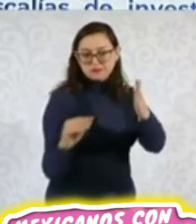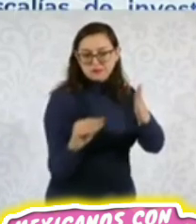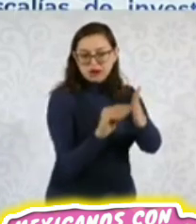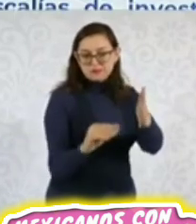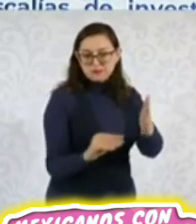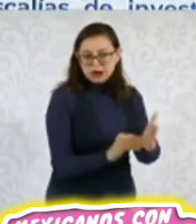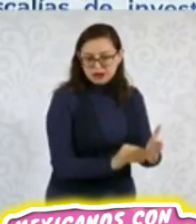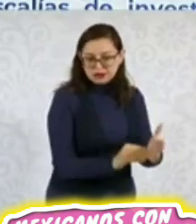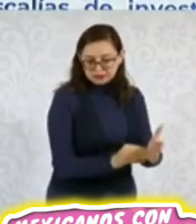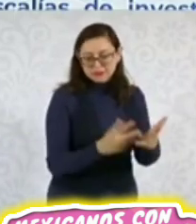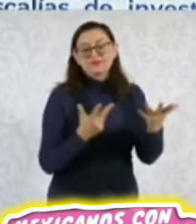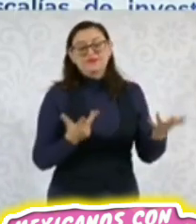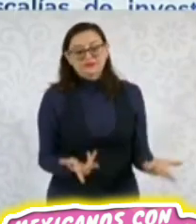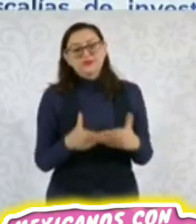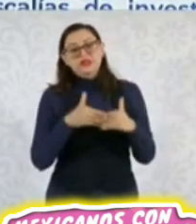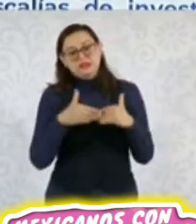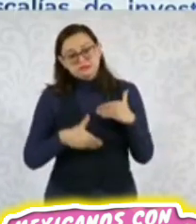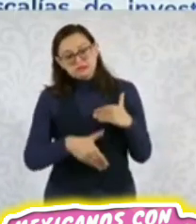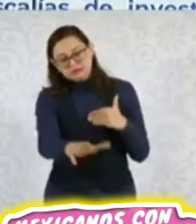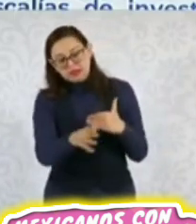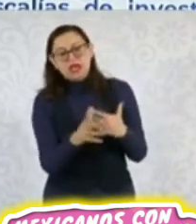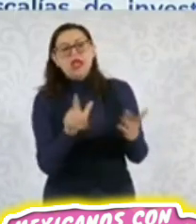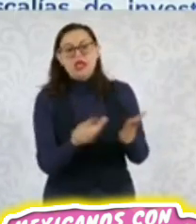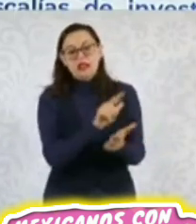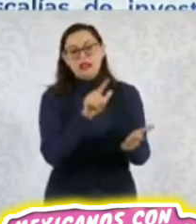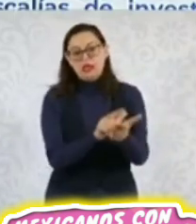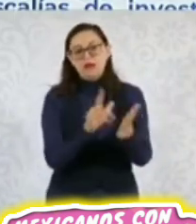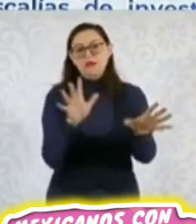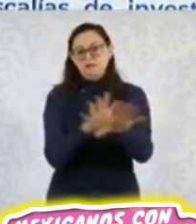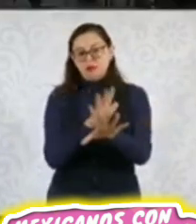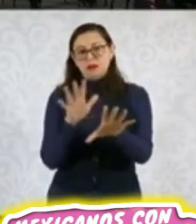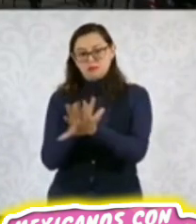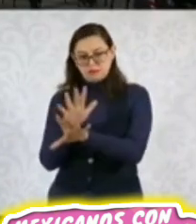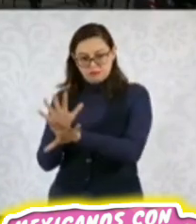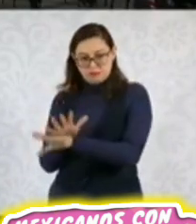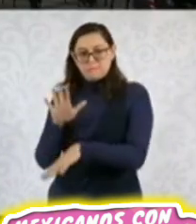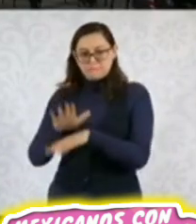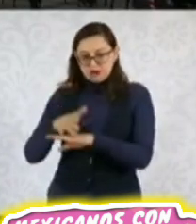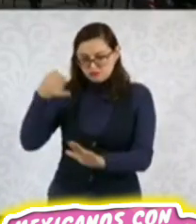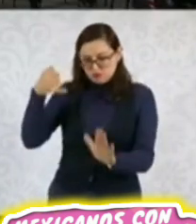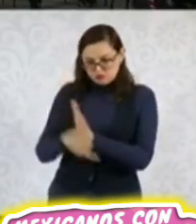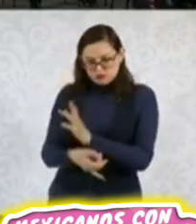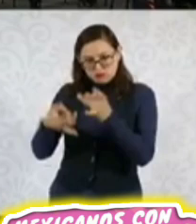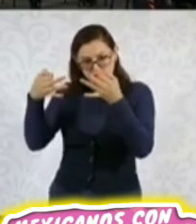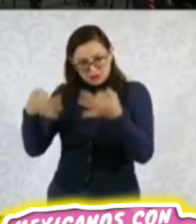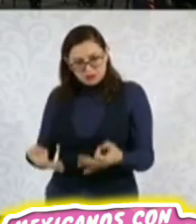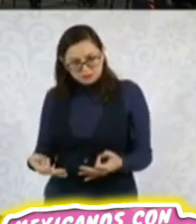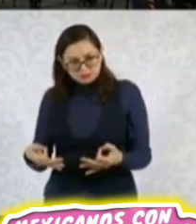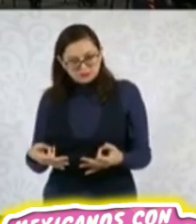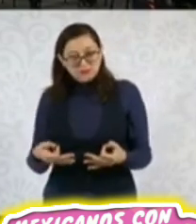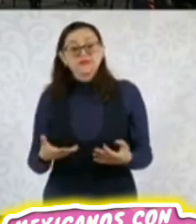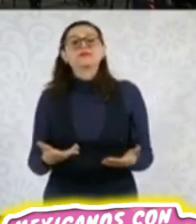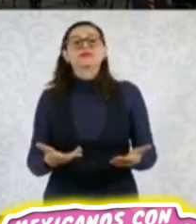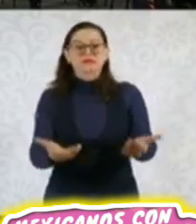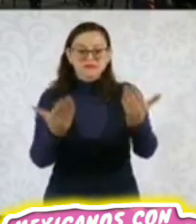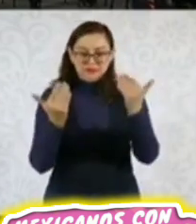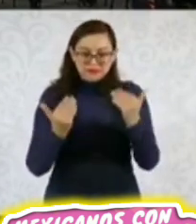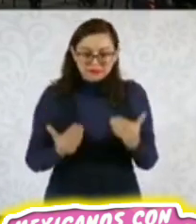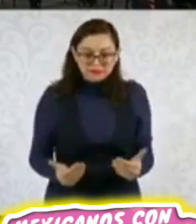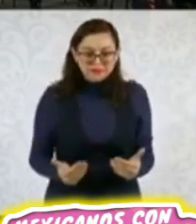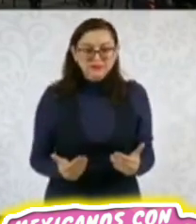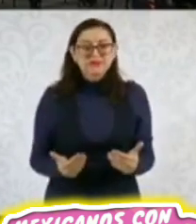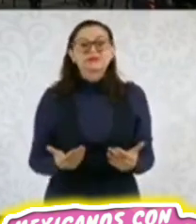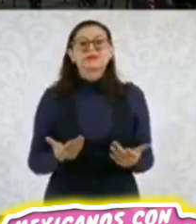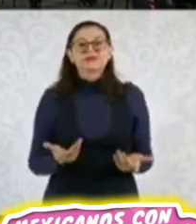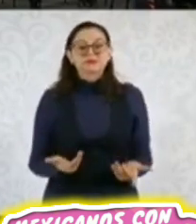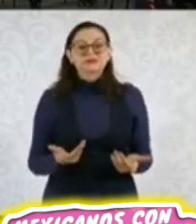que van a reforzar esto que queremos que se establezca en la Constitución. Ahora, las compañeras, ¿qué más vamos